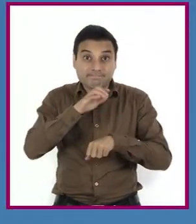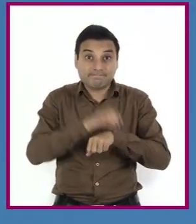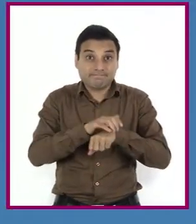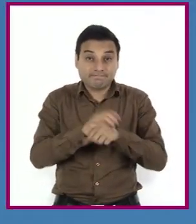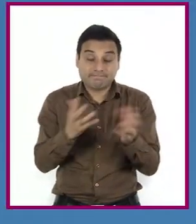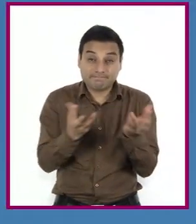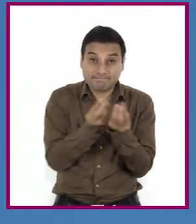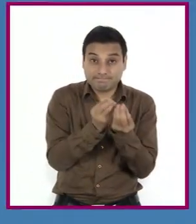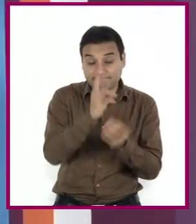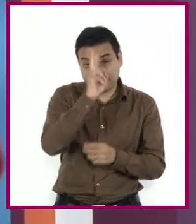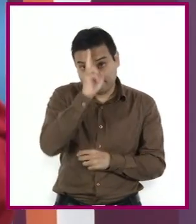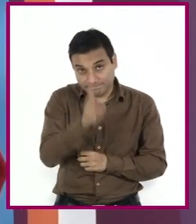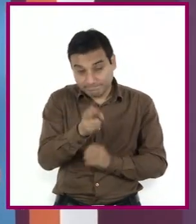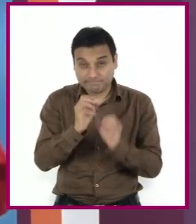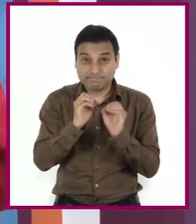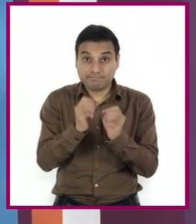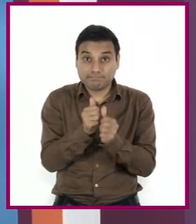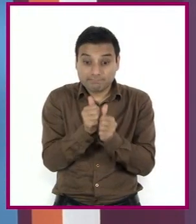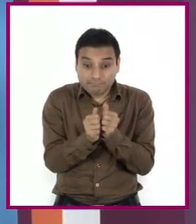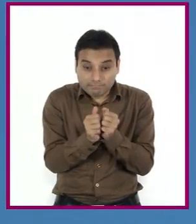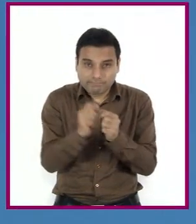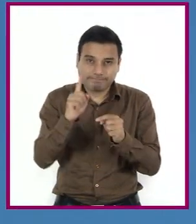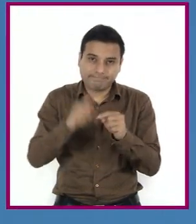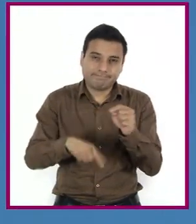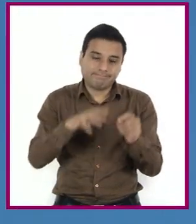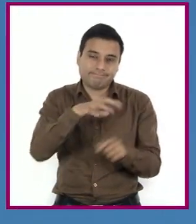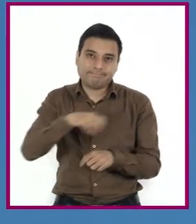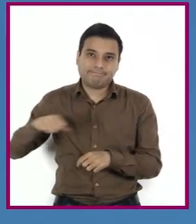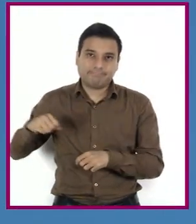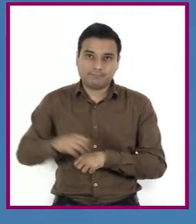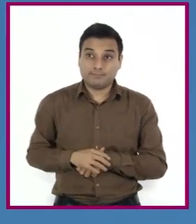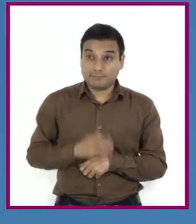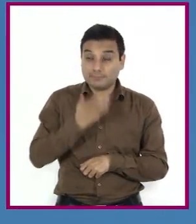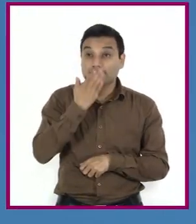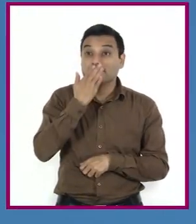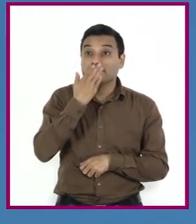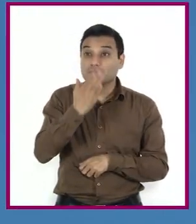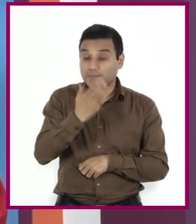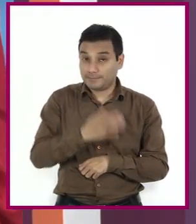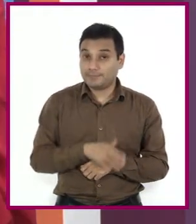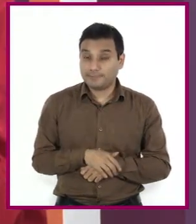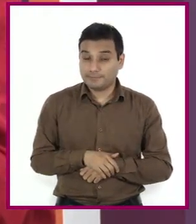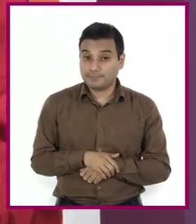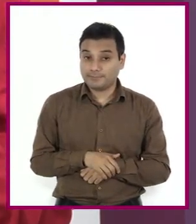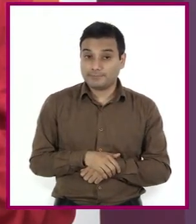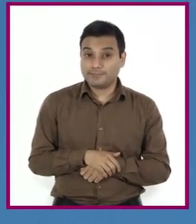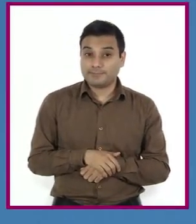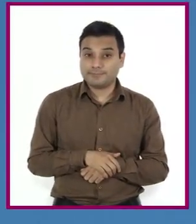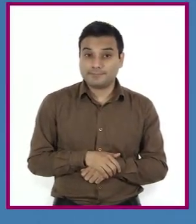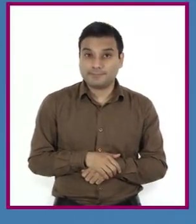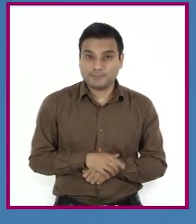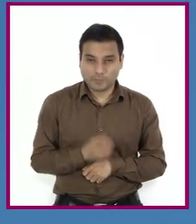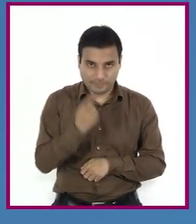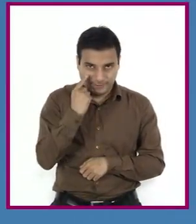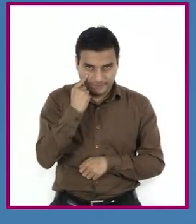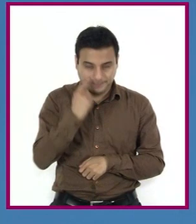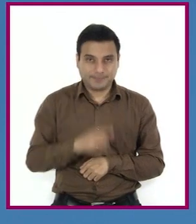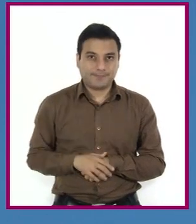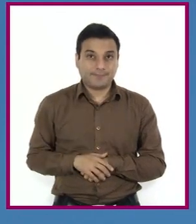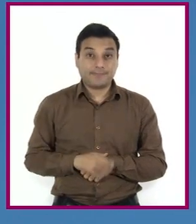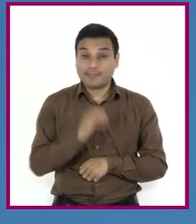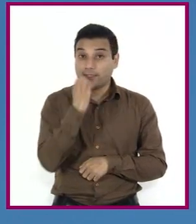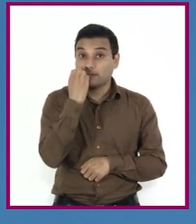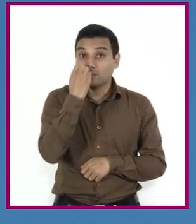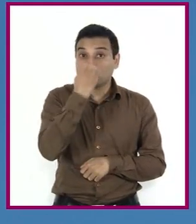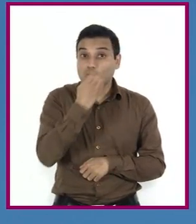o utilizar algún dispositivo electrónico. Excelente ejemplo, Nadia. Ahora piensen en las reglas que existen en sus